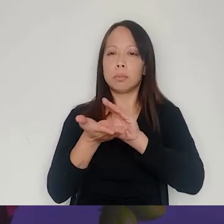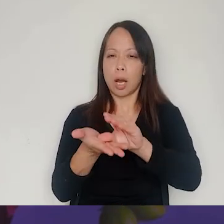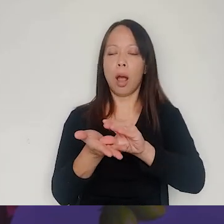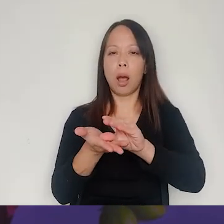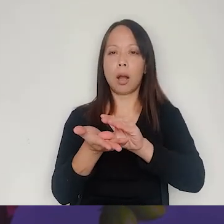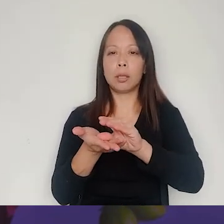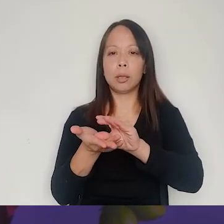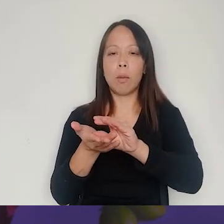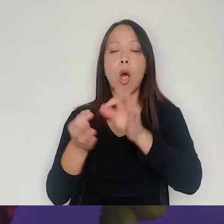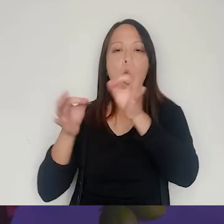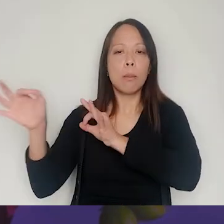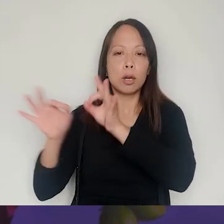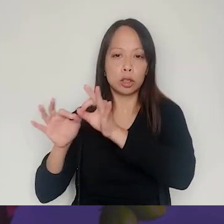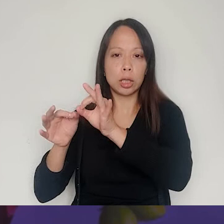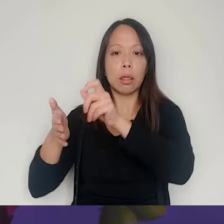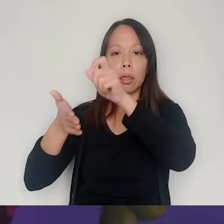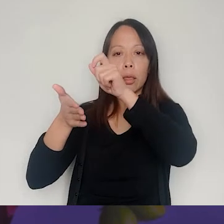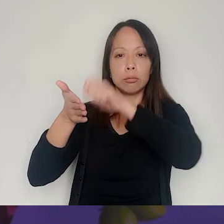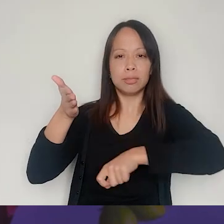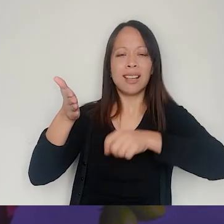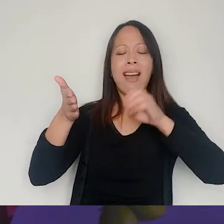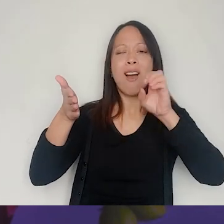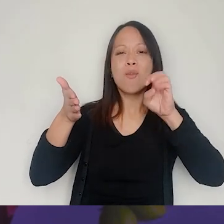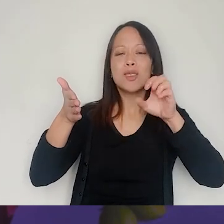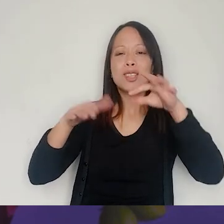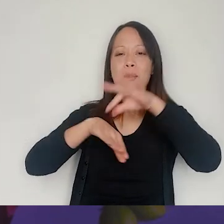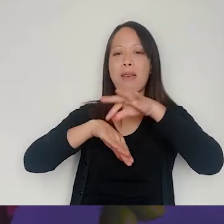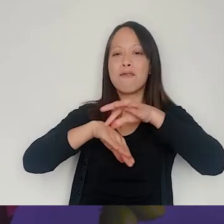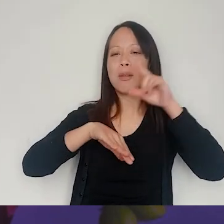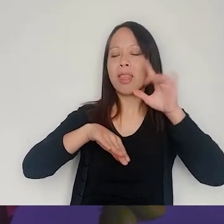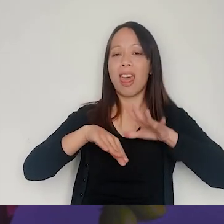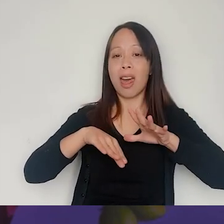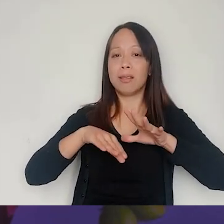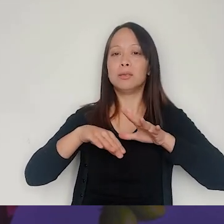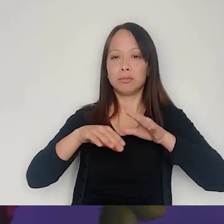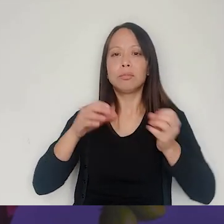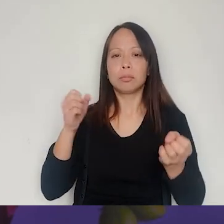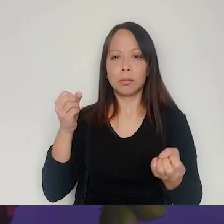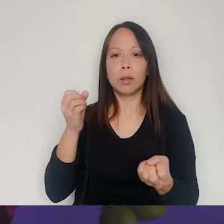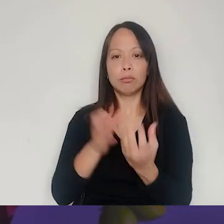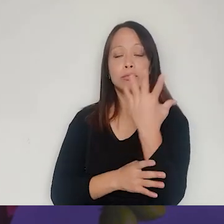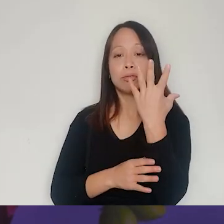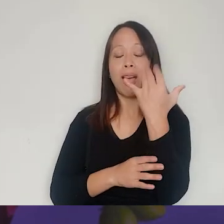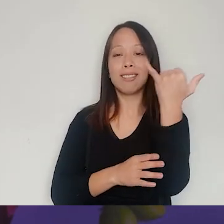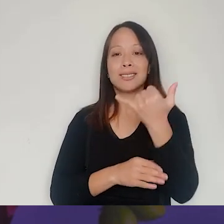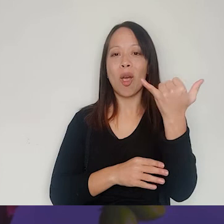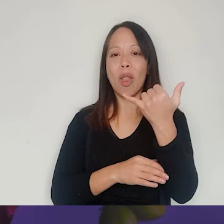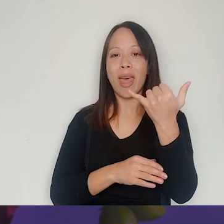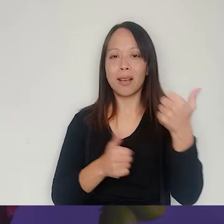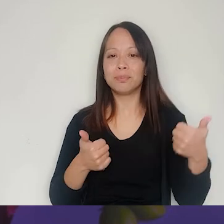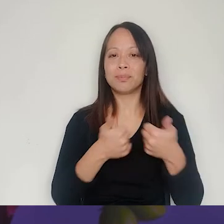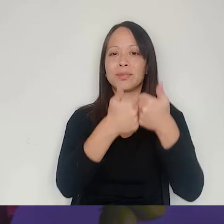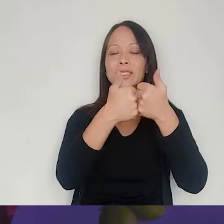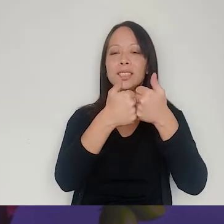proyectos, tanto de diagnóstico como de tratamiento, que como os digo tenemos una fundación que bueno, pues en los últimos 5 años ha